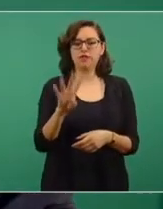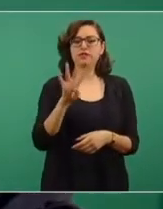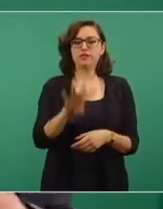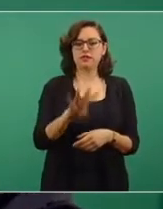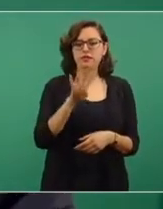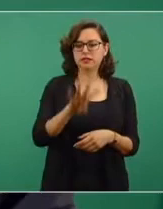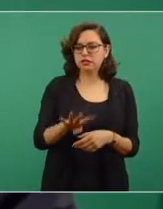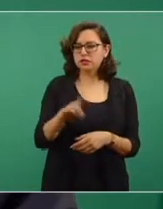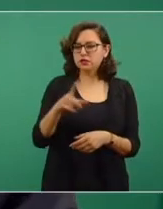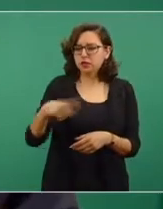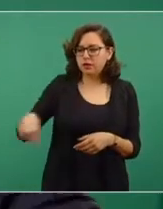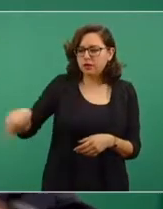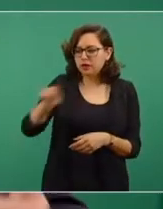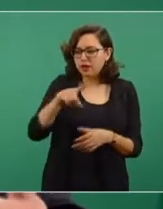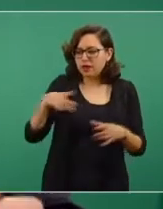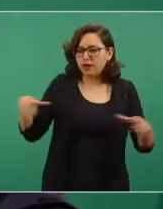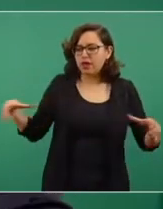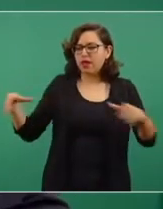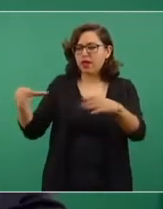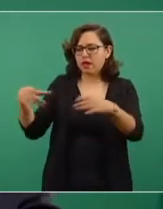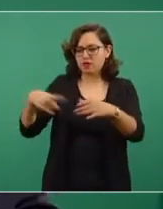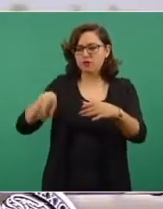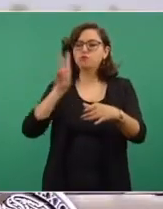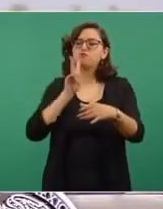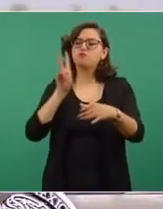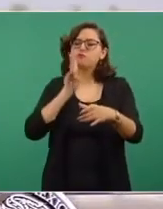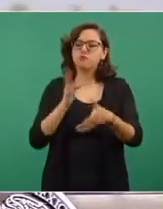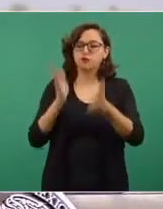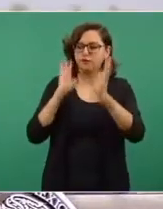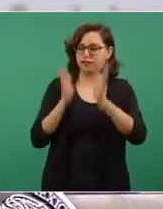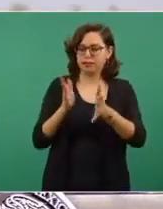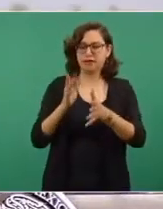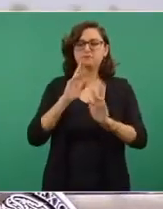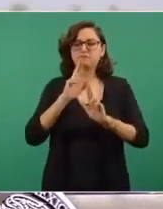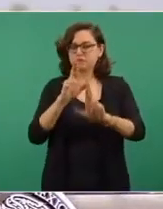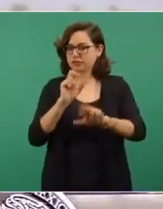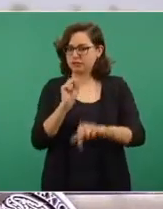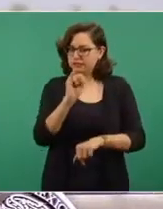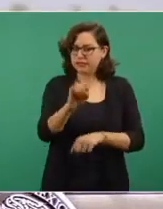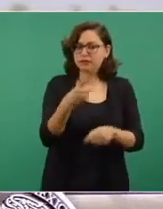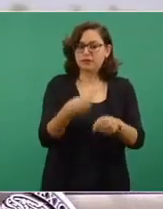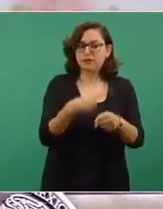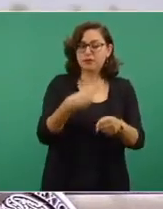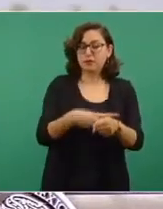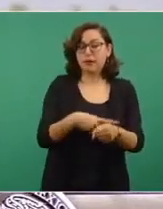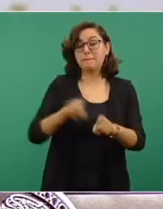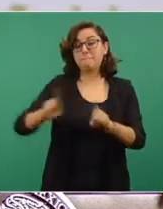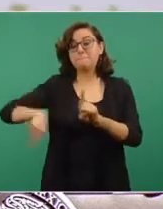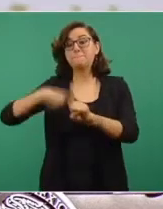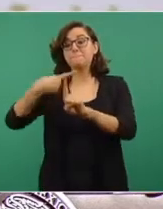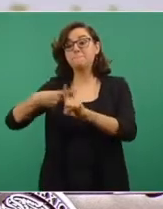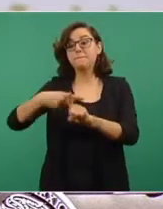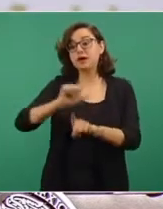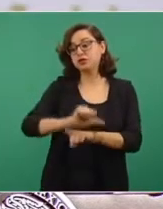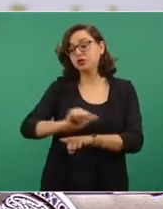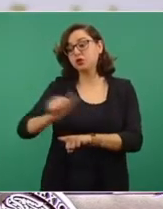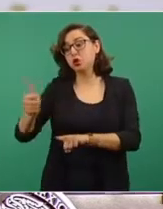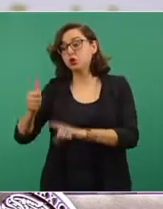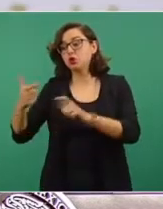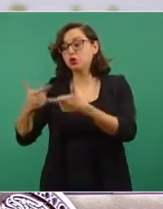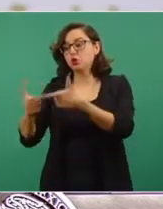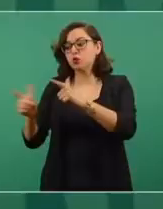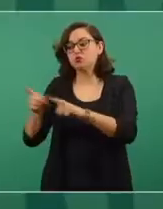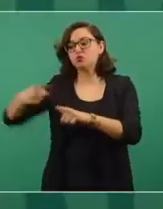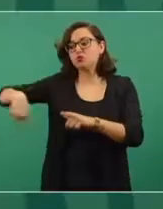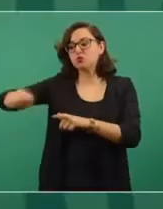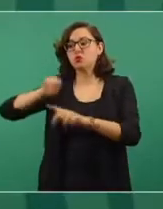aquellas que tienen los síntomas, pero está en proceso su confirmación por laboratorio. Sin embargo, lo agregamos porque conocemos